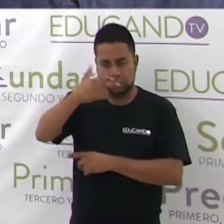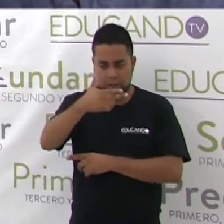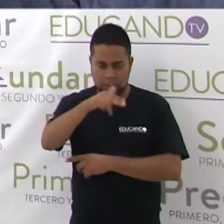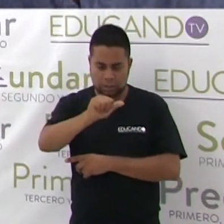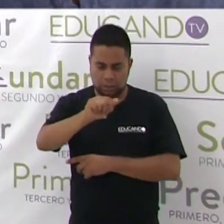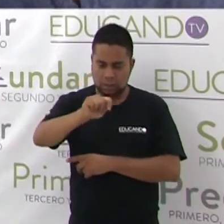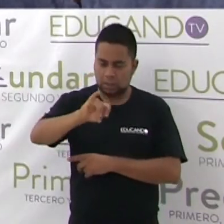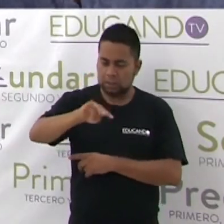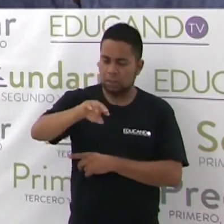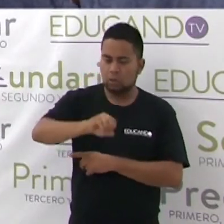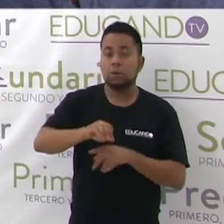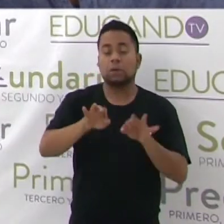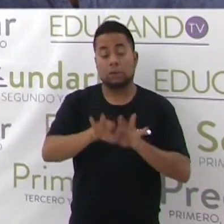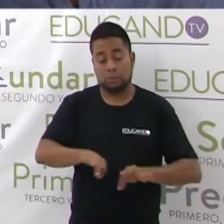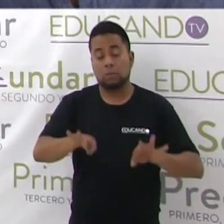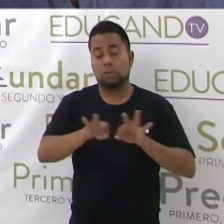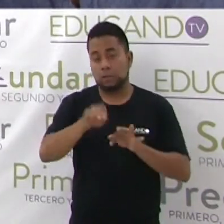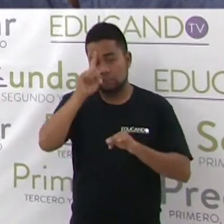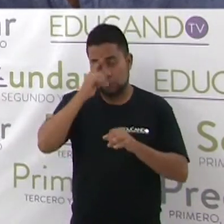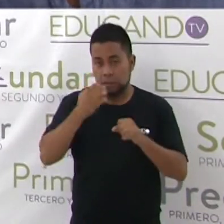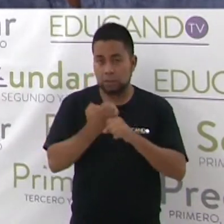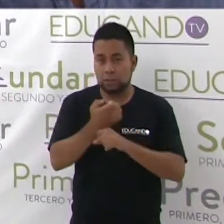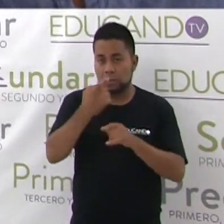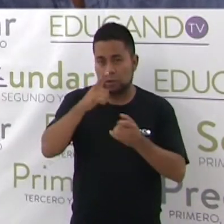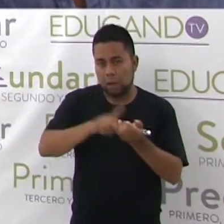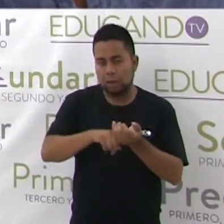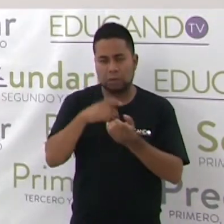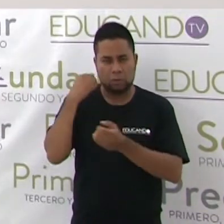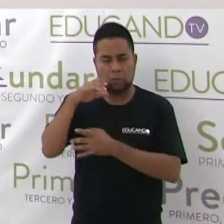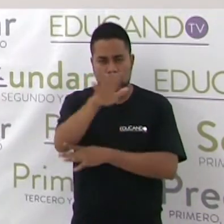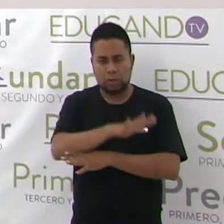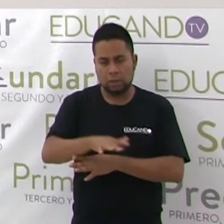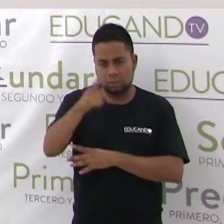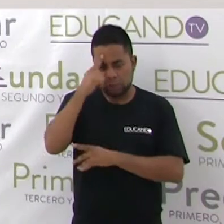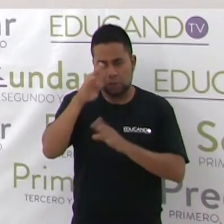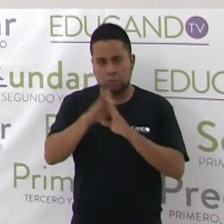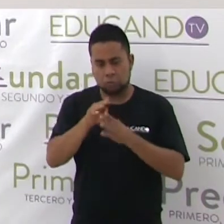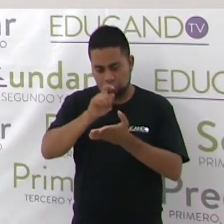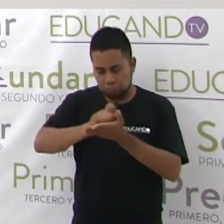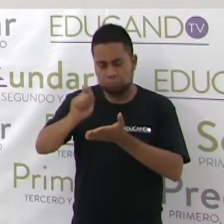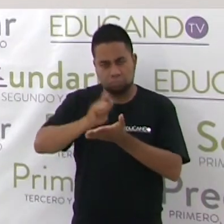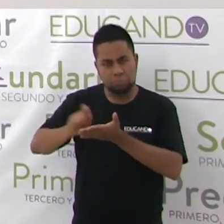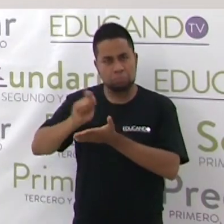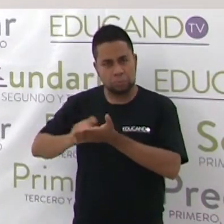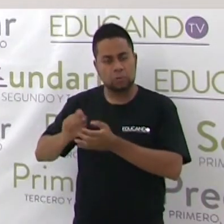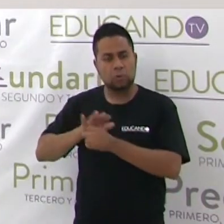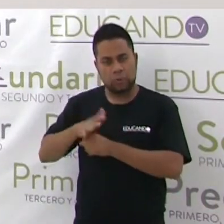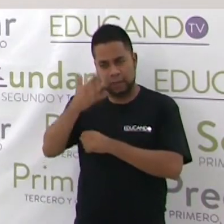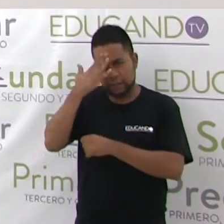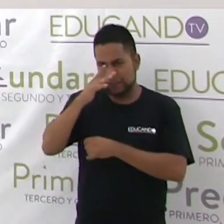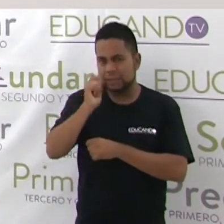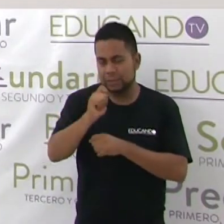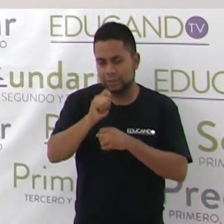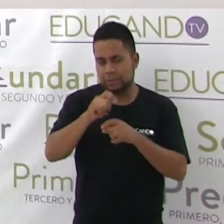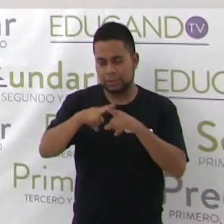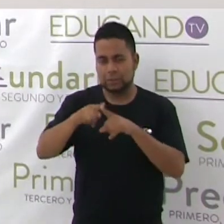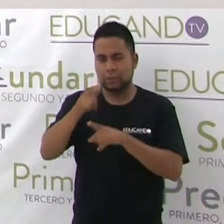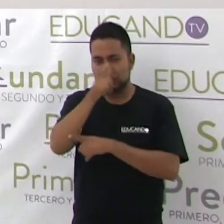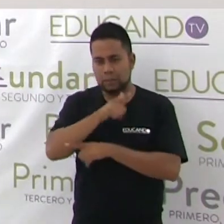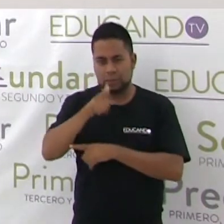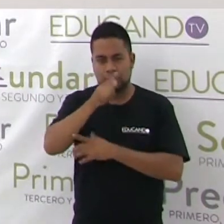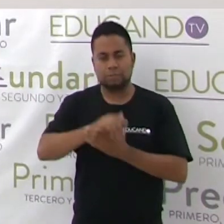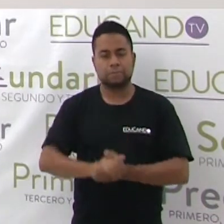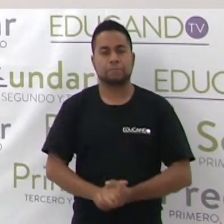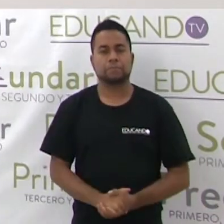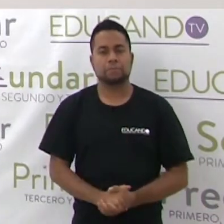muy importante en nuestro estado, ¿sí? Para que vayamos tomando referencia. El